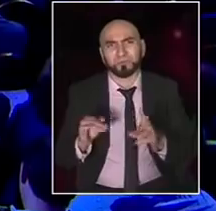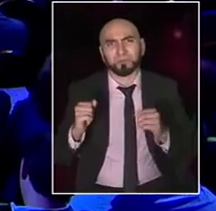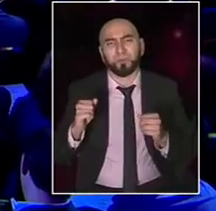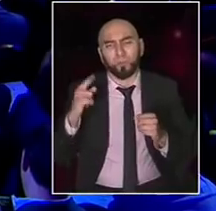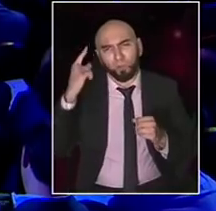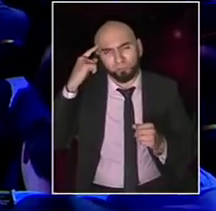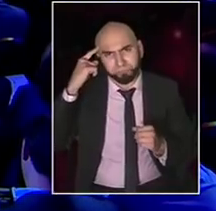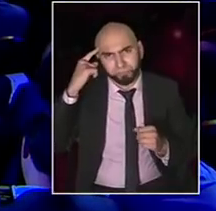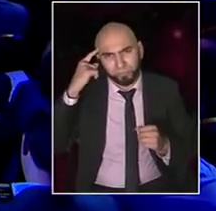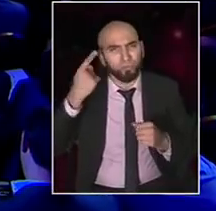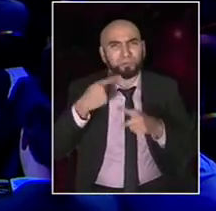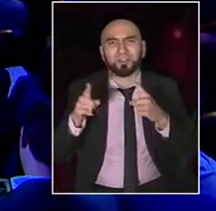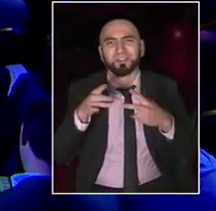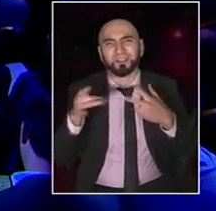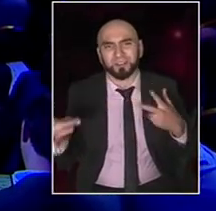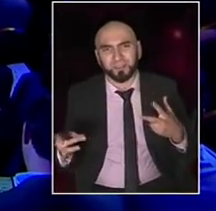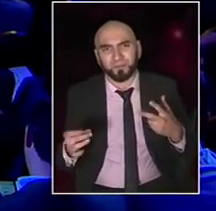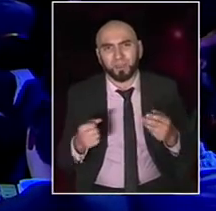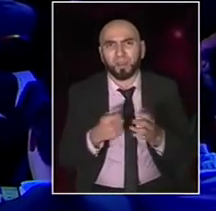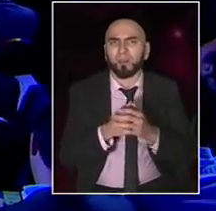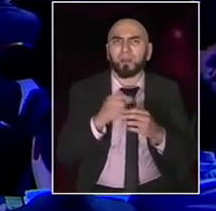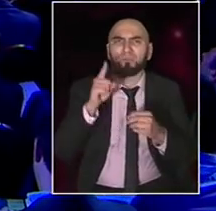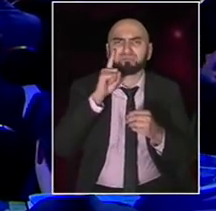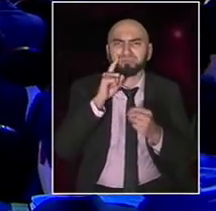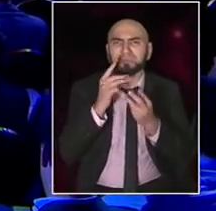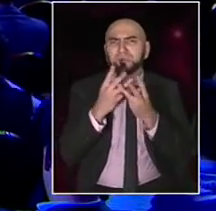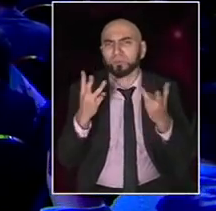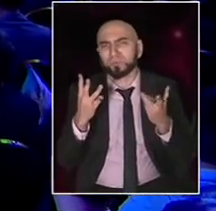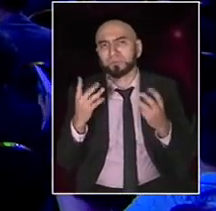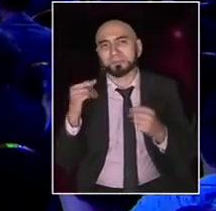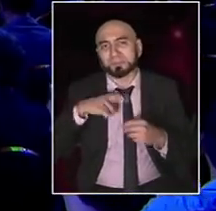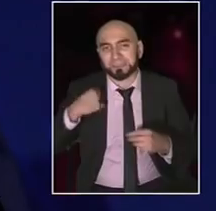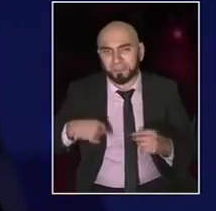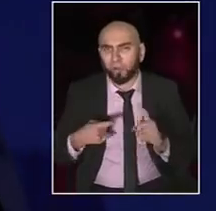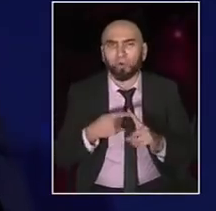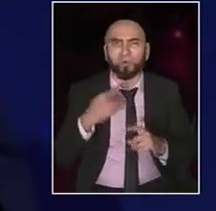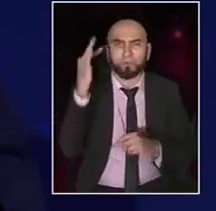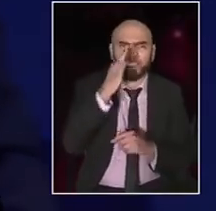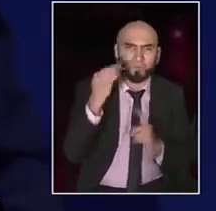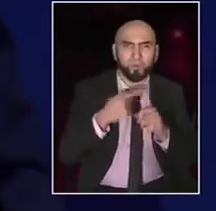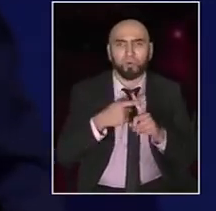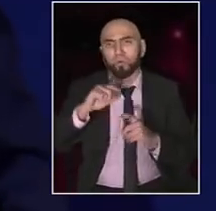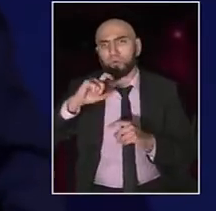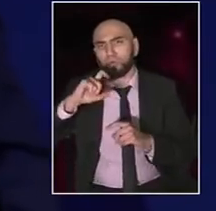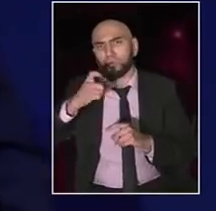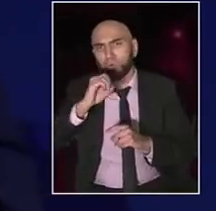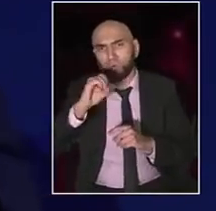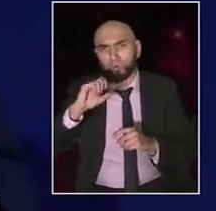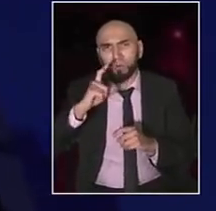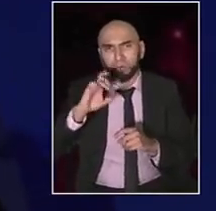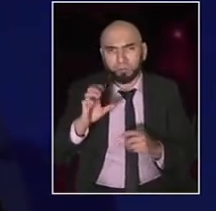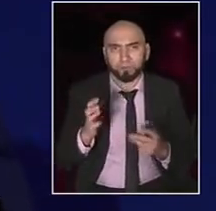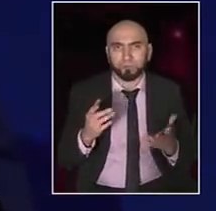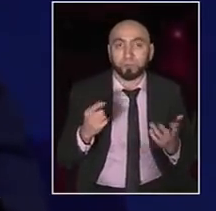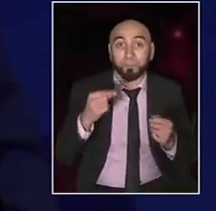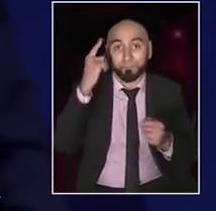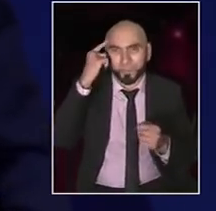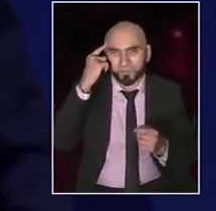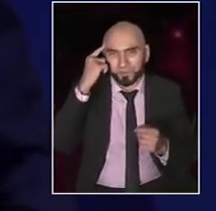alternativo a los que tienen las plataformas chinas o a las que tiene Facebook, Google, que son los que están pensando el planeta. Nosotros no podemos